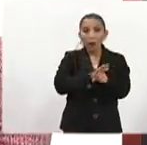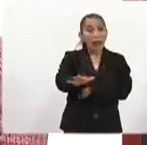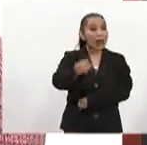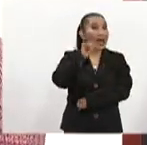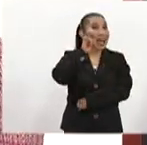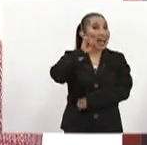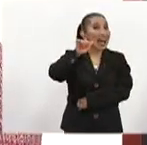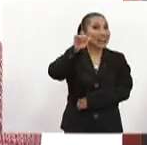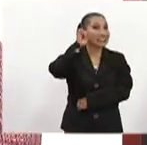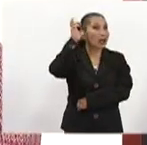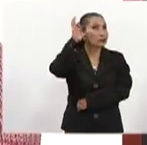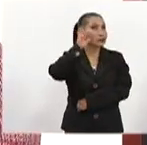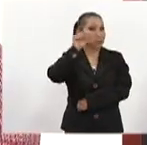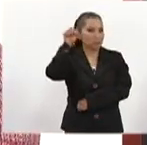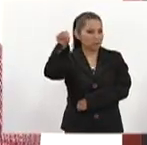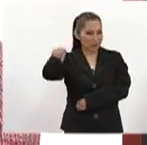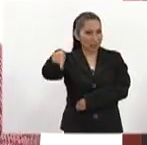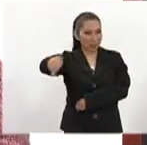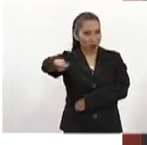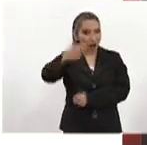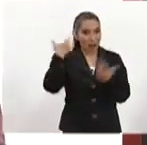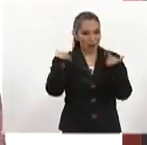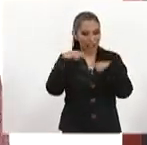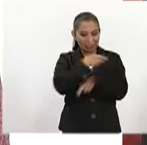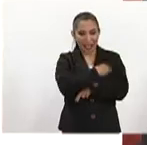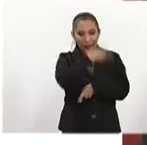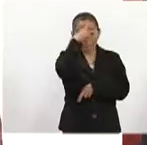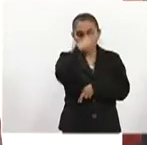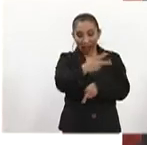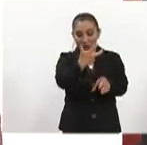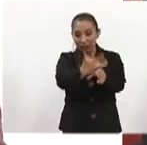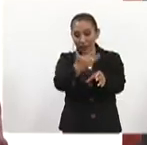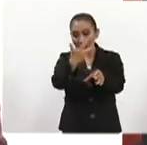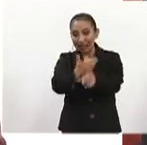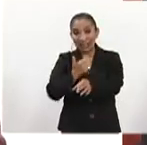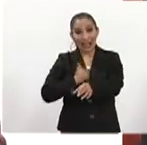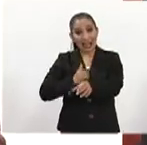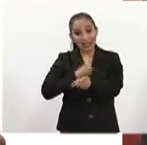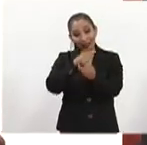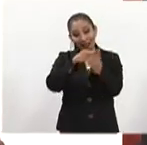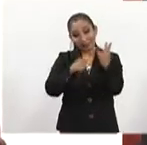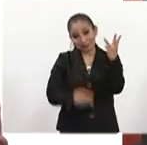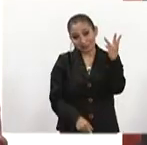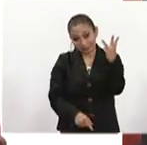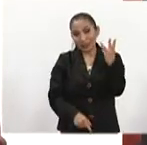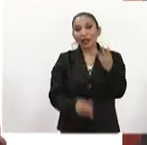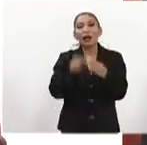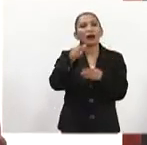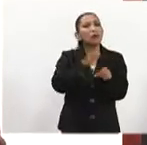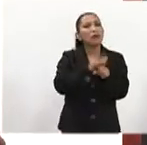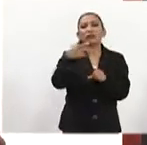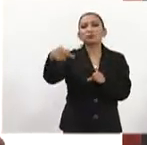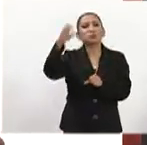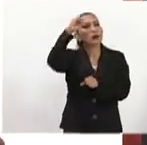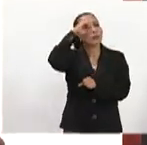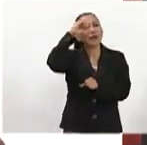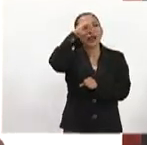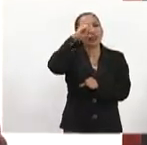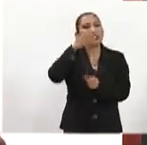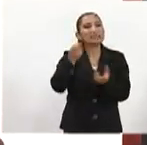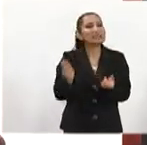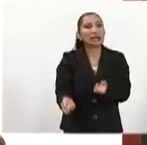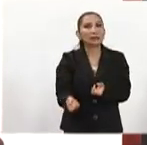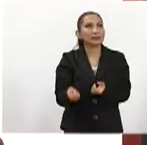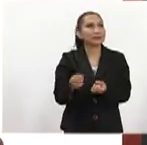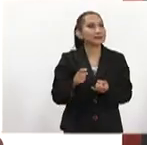ayer escuchamos por parte de los representantes de México, Estados Unidos y Canadá. ¿Cuál es tu opinión al respecto? Es